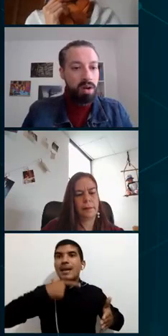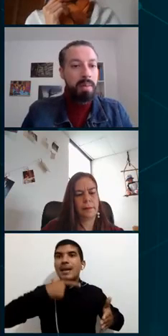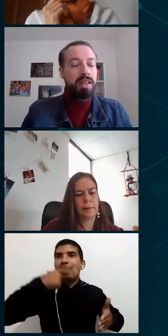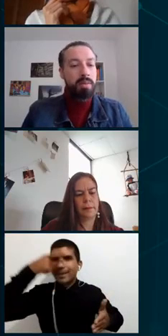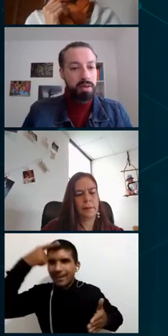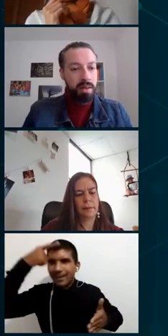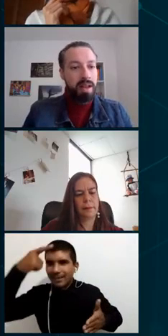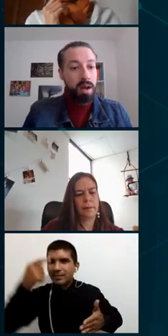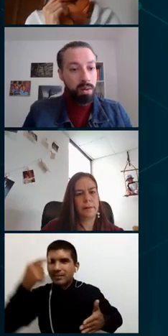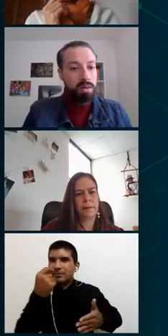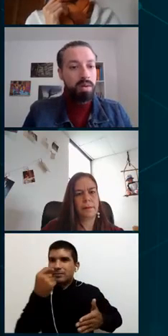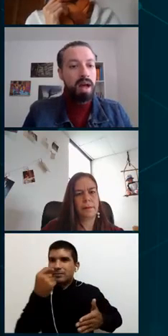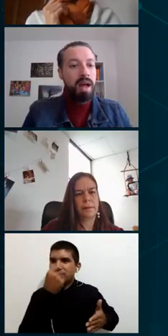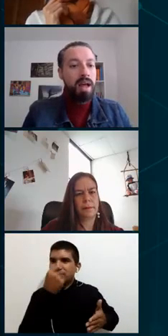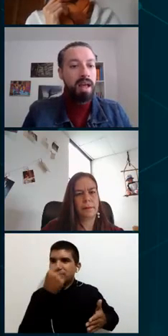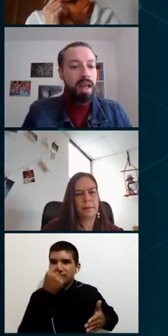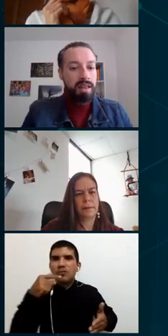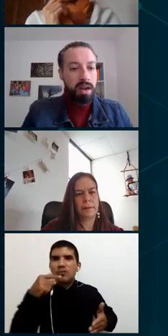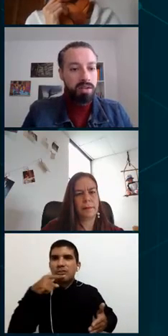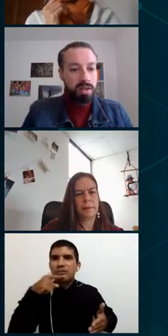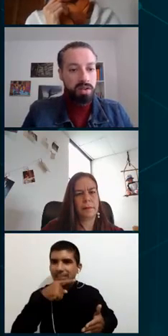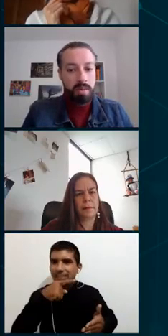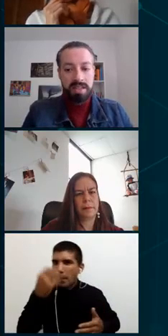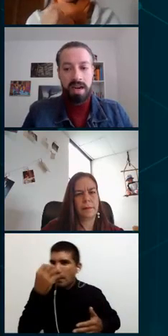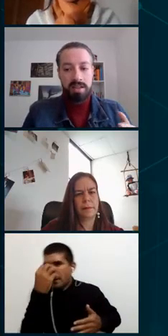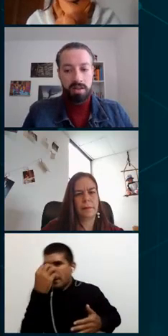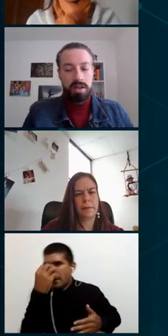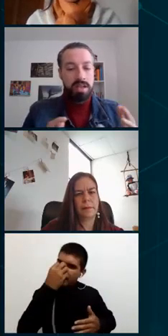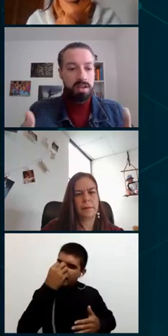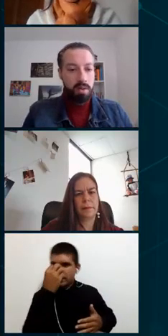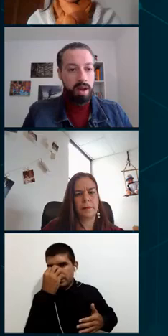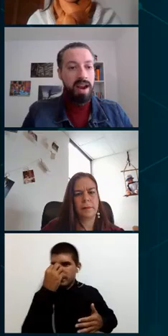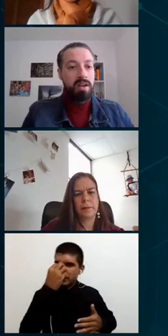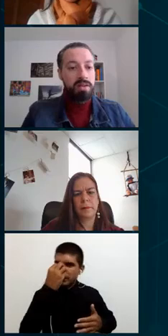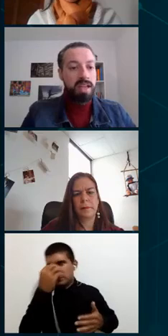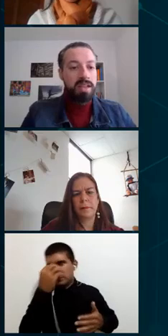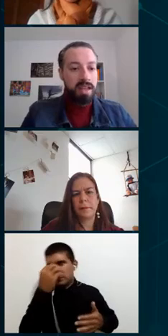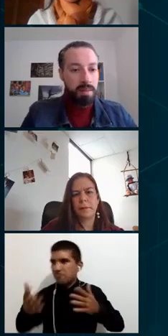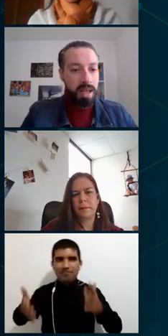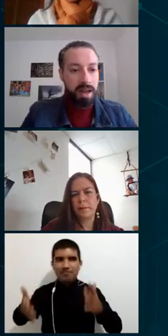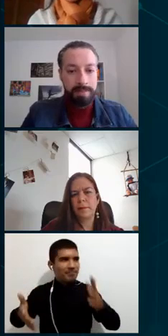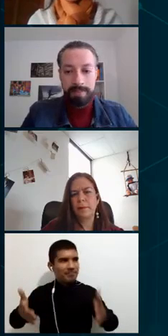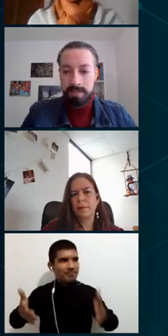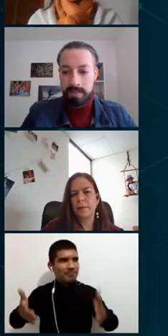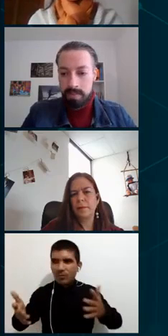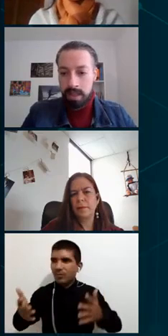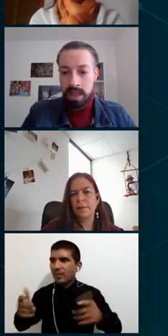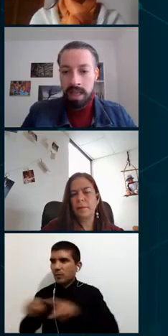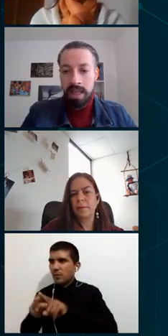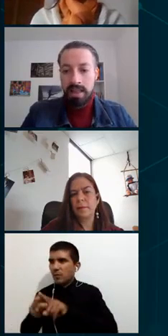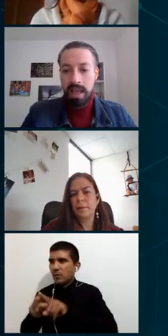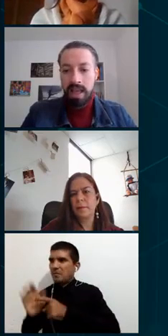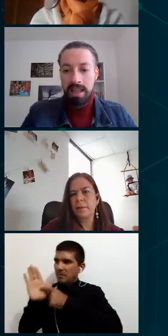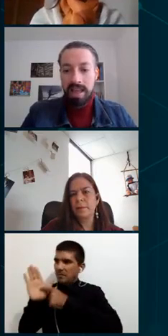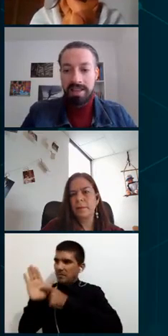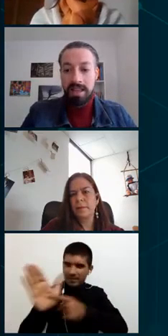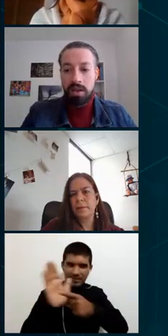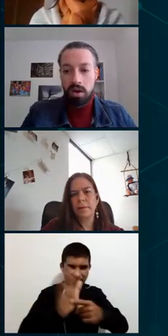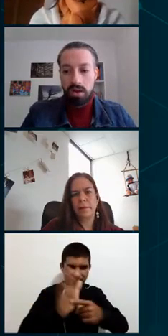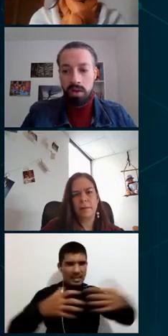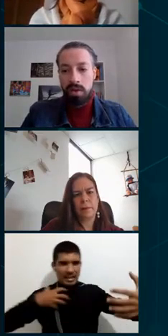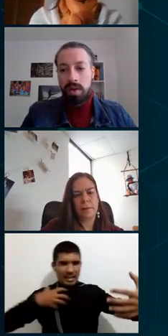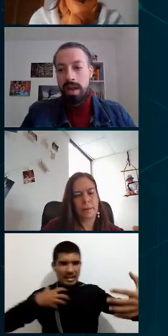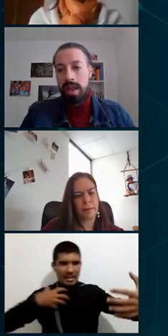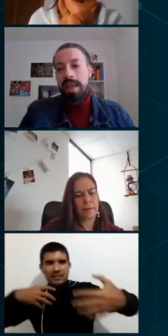siempre de la cultura metro, pero también la cultura de los centros comerciales, entonces es como generar conciencia también de